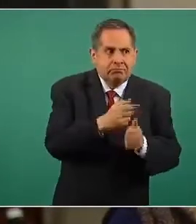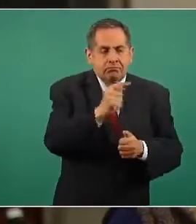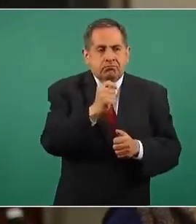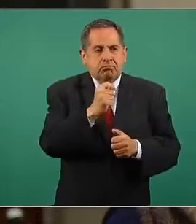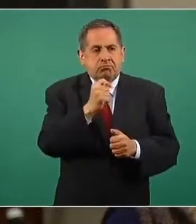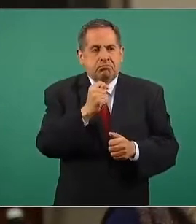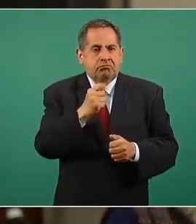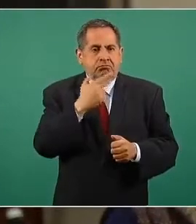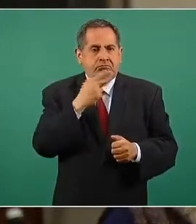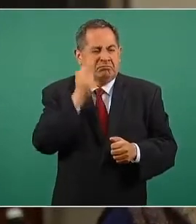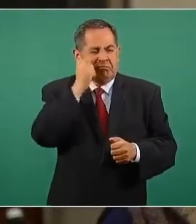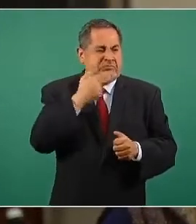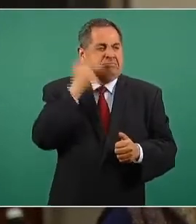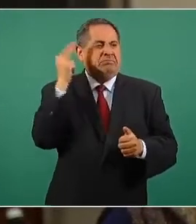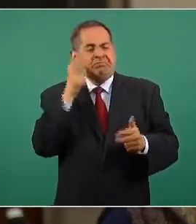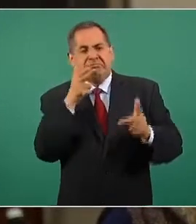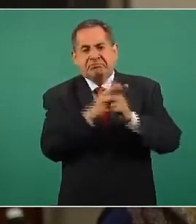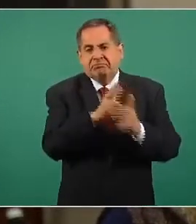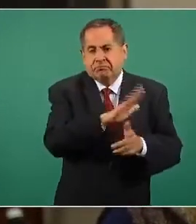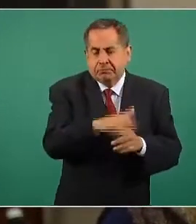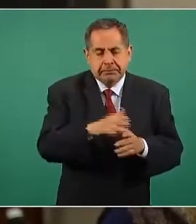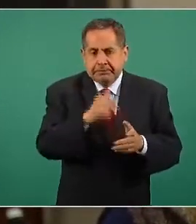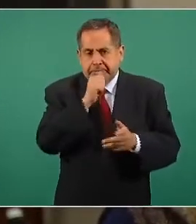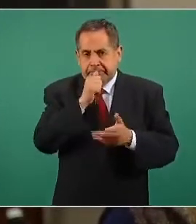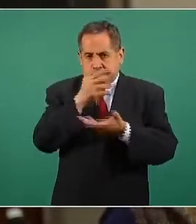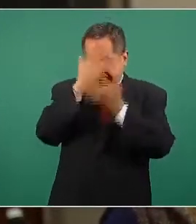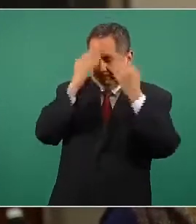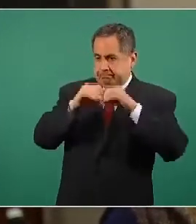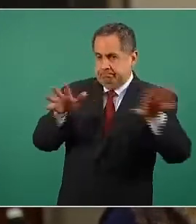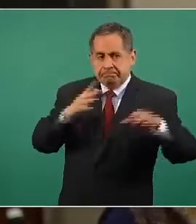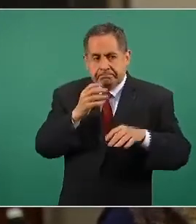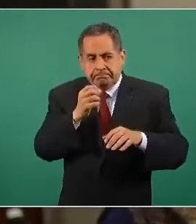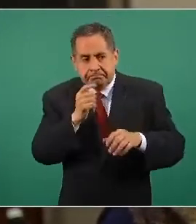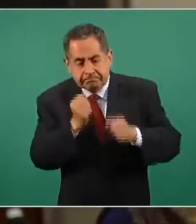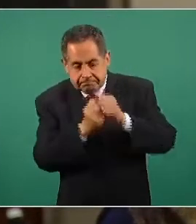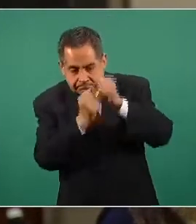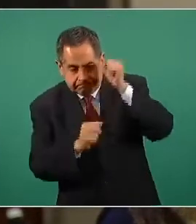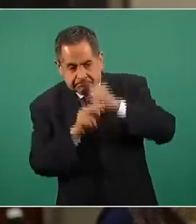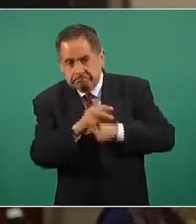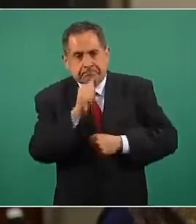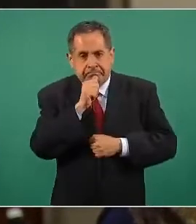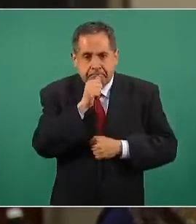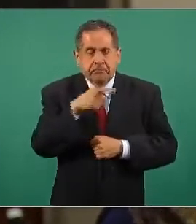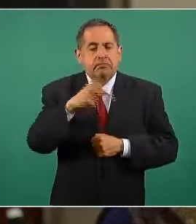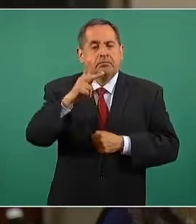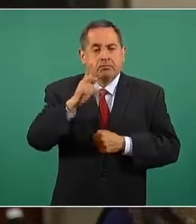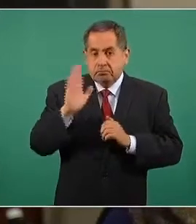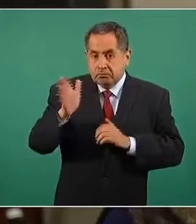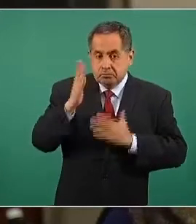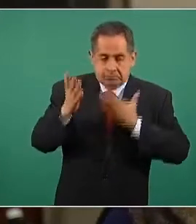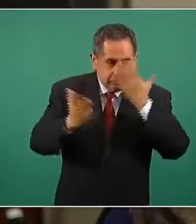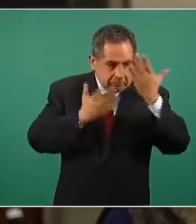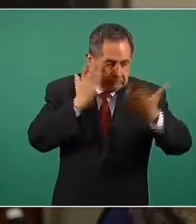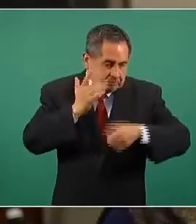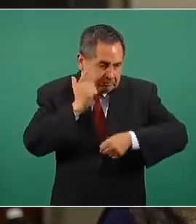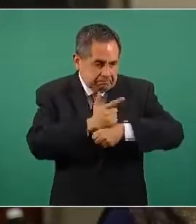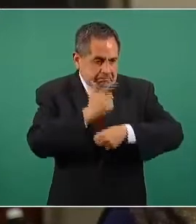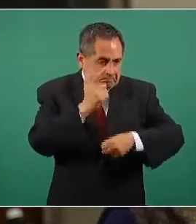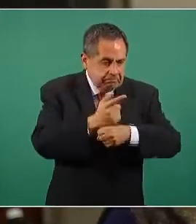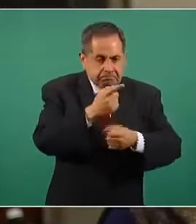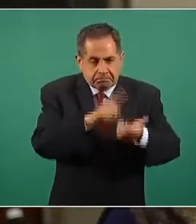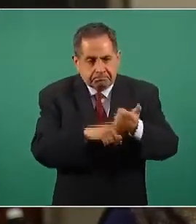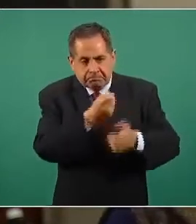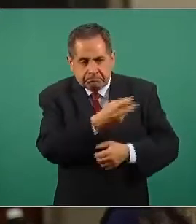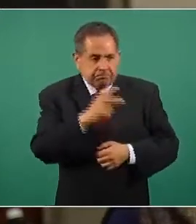porque todavía no tenemos la información completa. Lo que sabemos es que ya se empezaron a hacer los cotejos, ya se lograron identificar que al menos